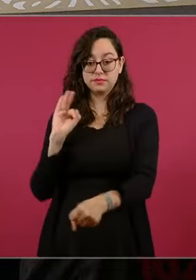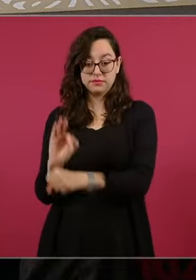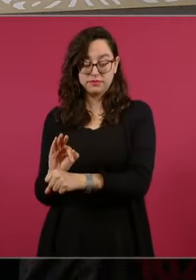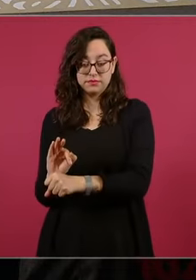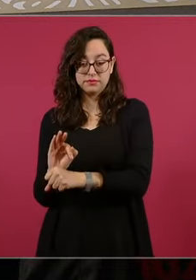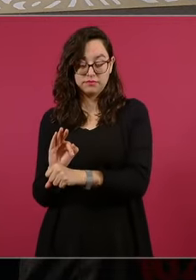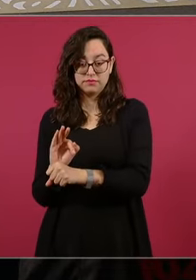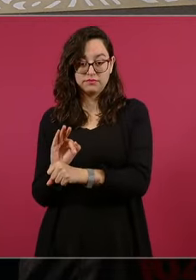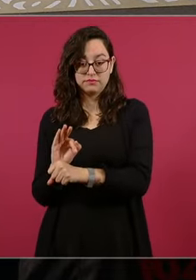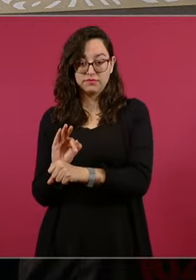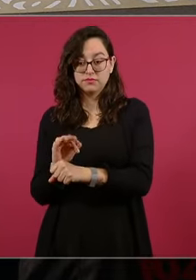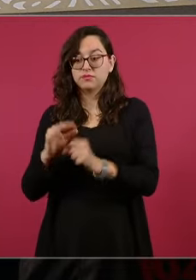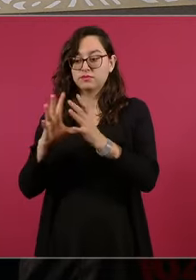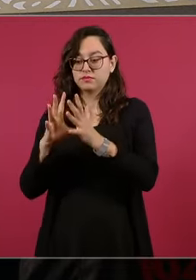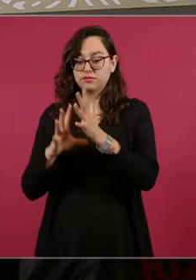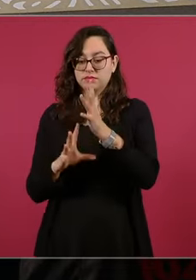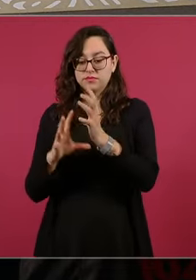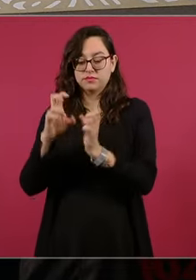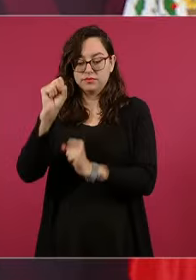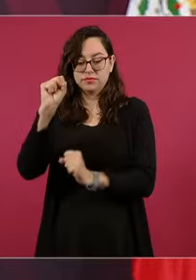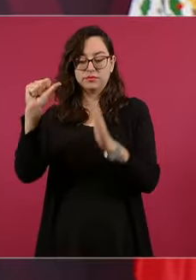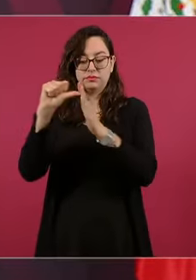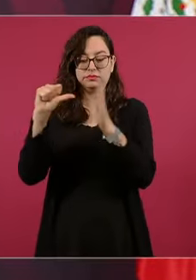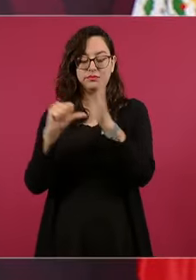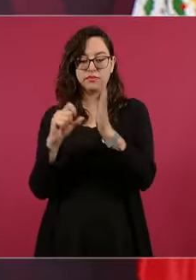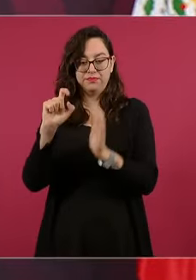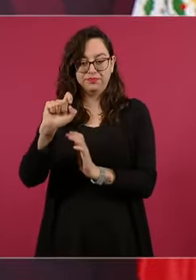queda en la Constitución el 27